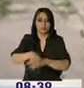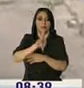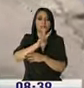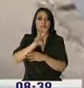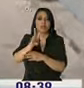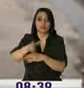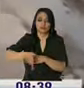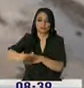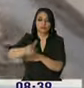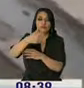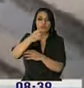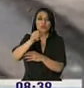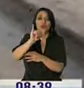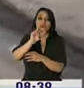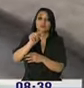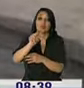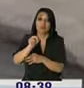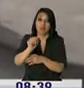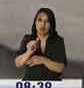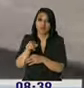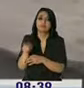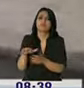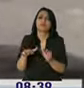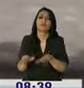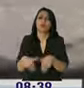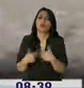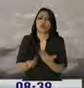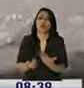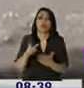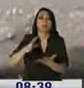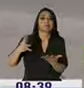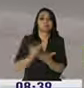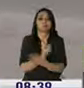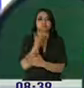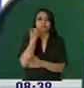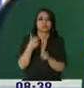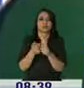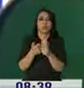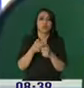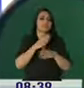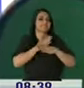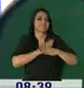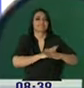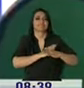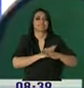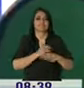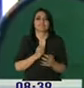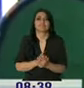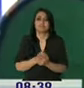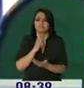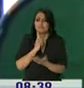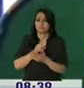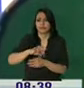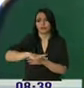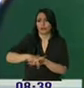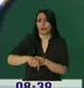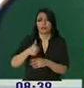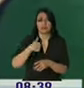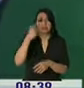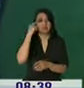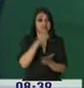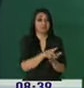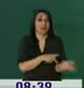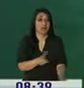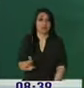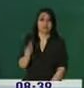un ciudadano fue asesinado por resistirse a un robo. Sí, el robo, no creo que sea sicariato, el robo.